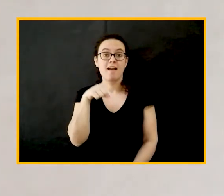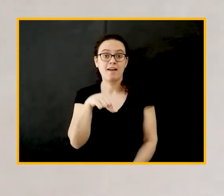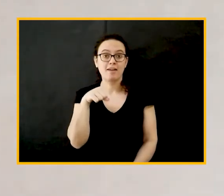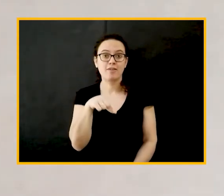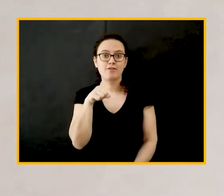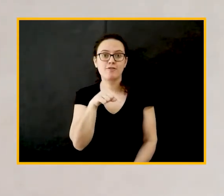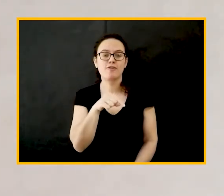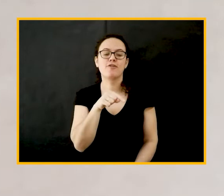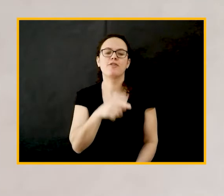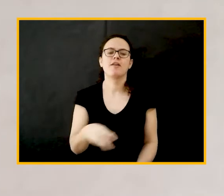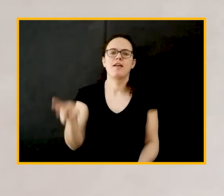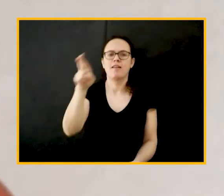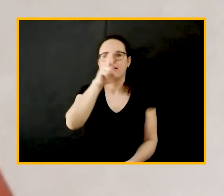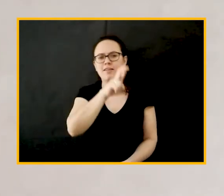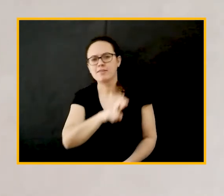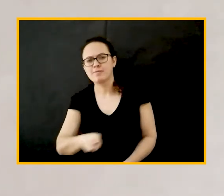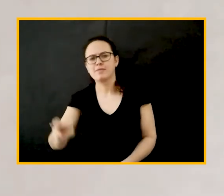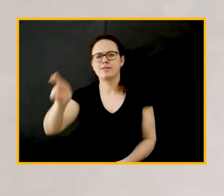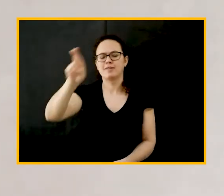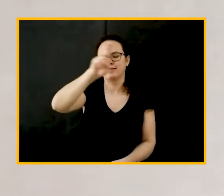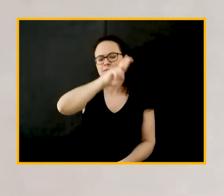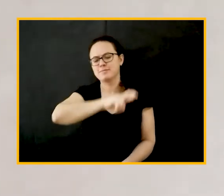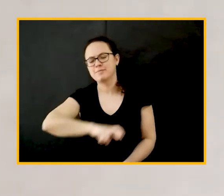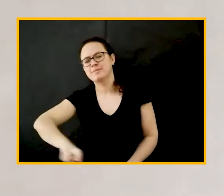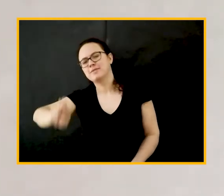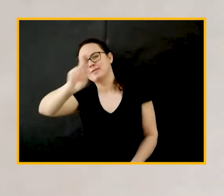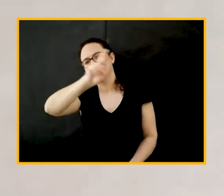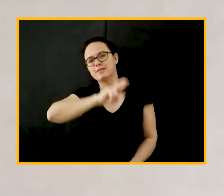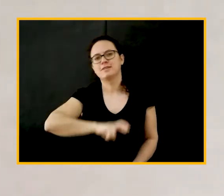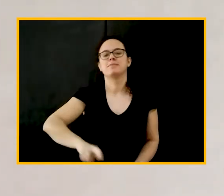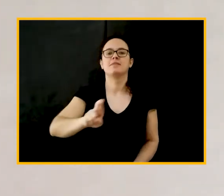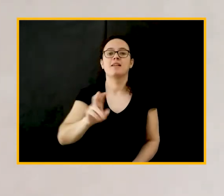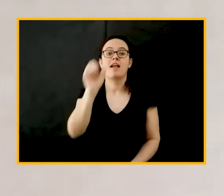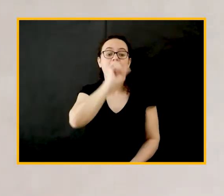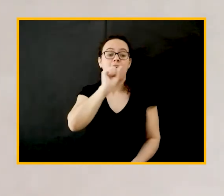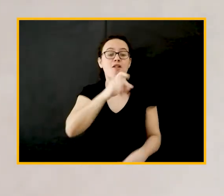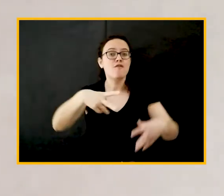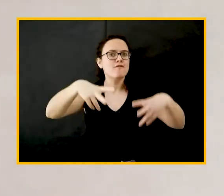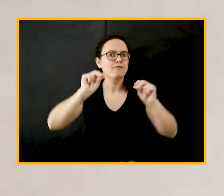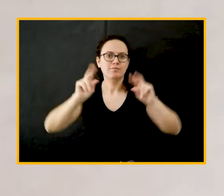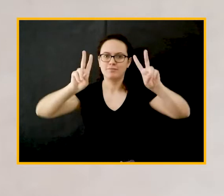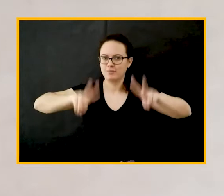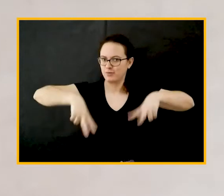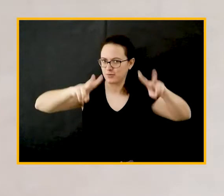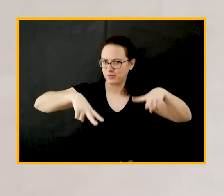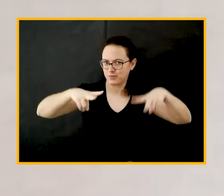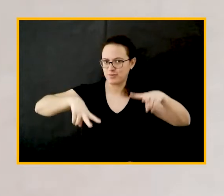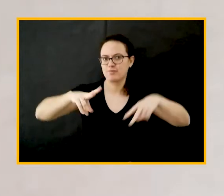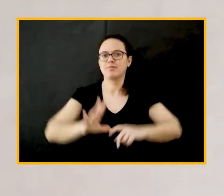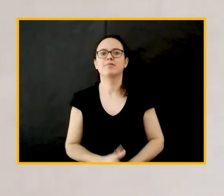on and on. And on. It's a never-ending song.